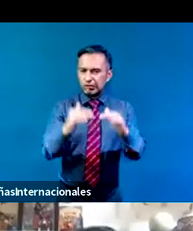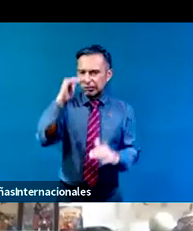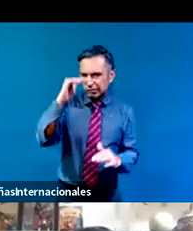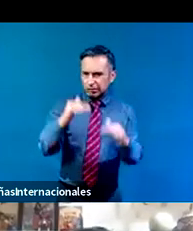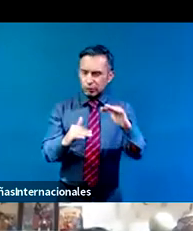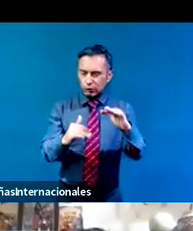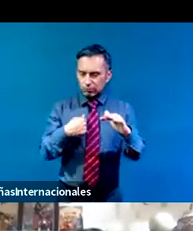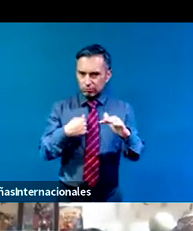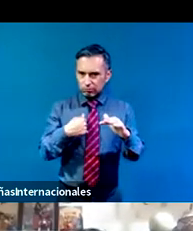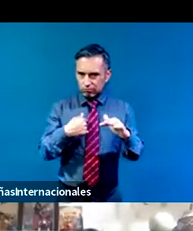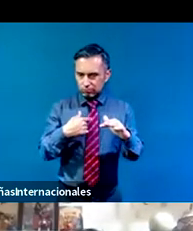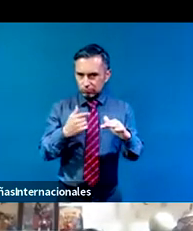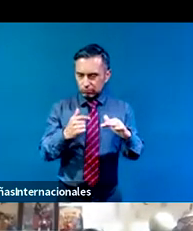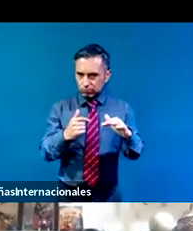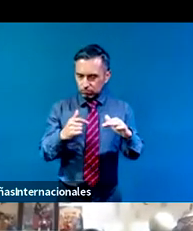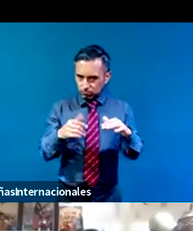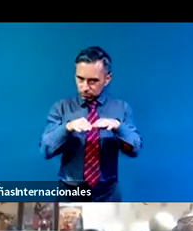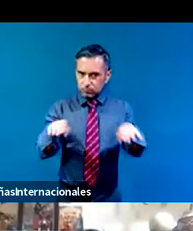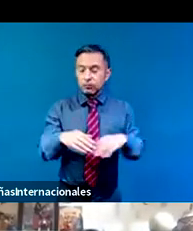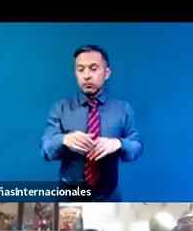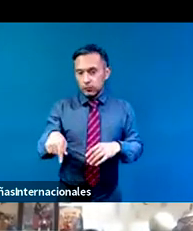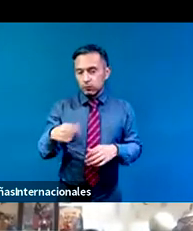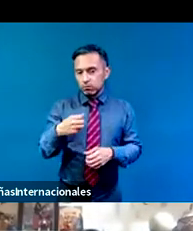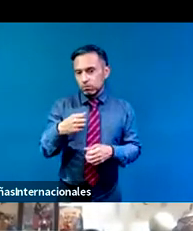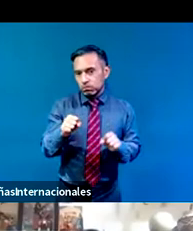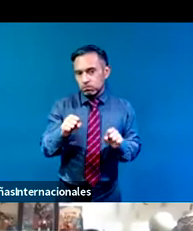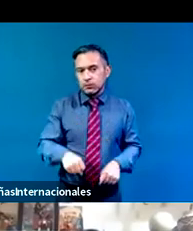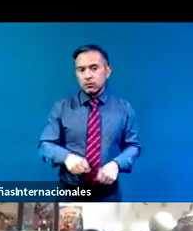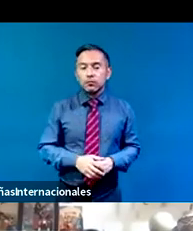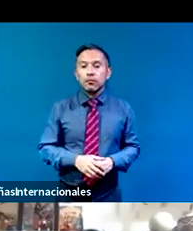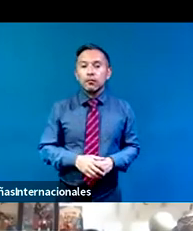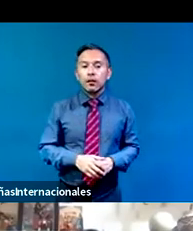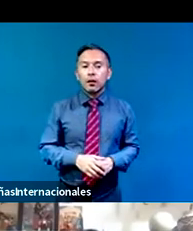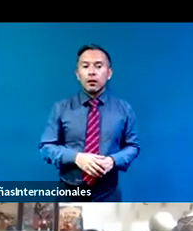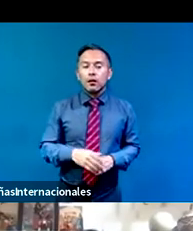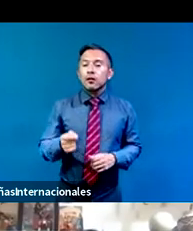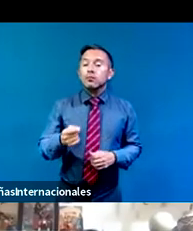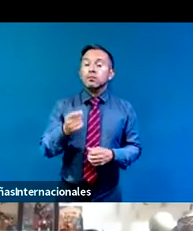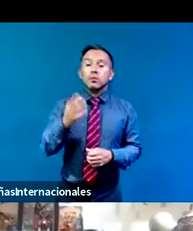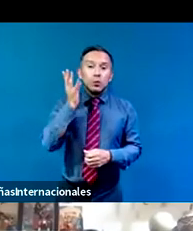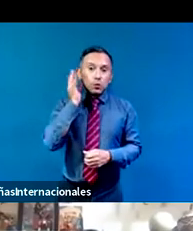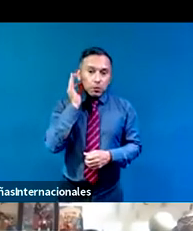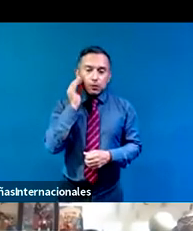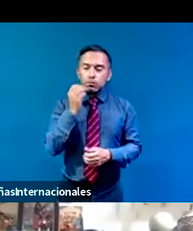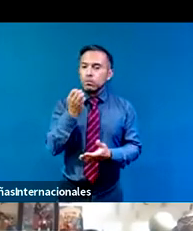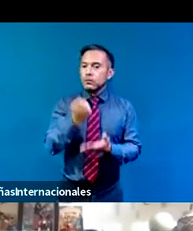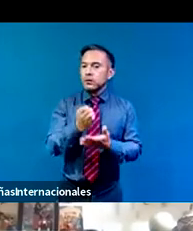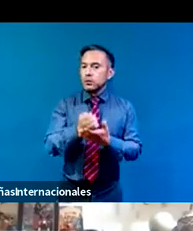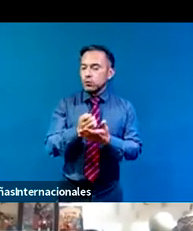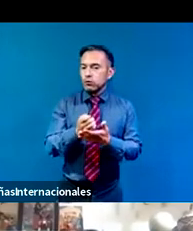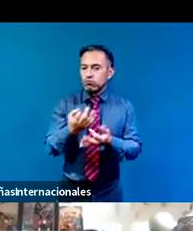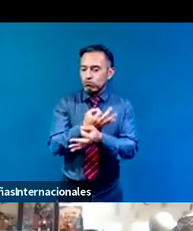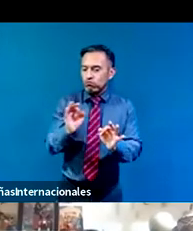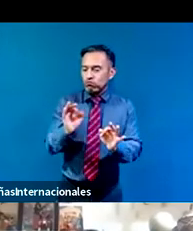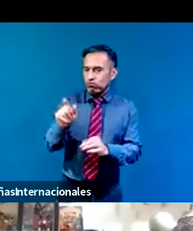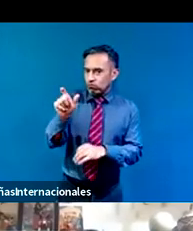un potencial al darle la autonomía económica a las mujeres para poder reducir la crisis